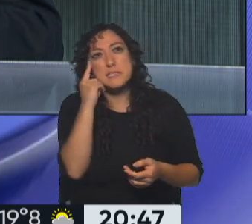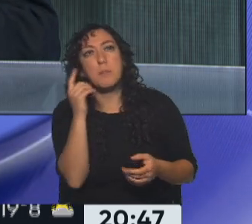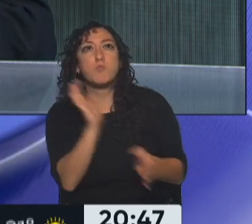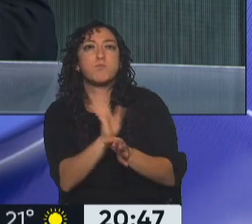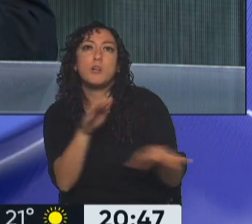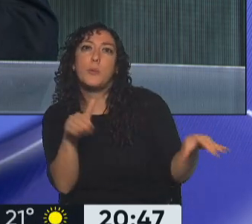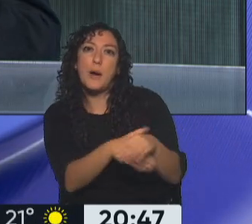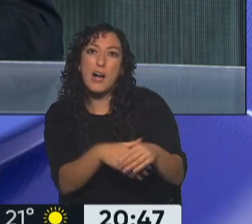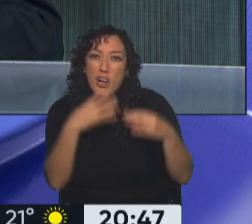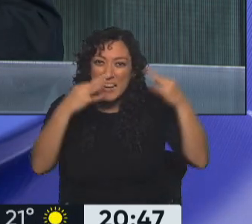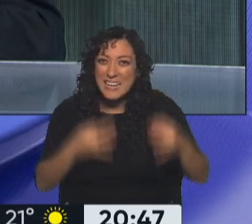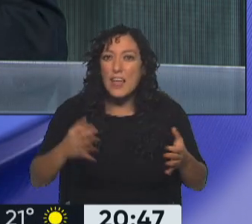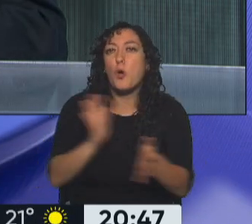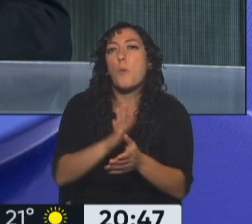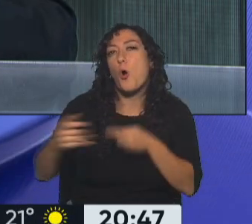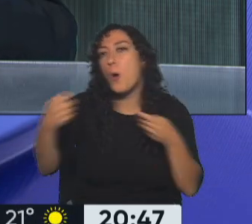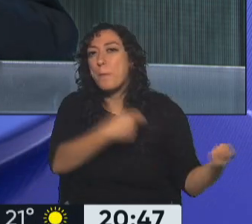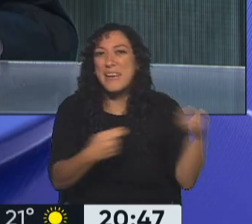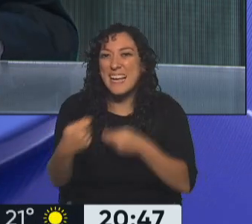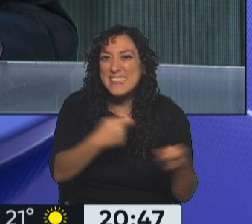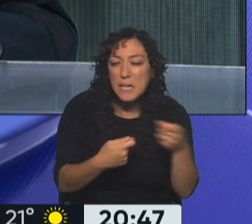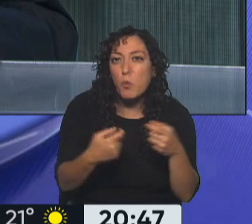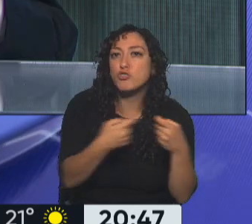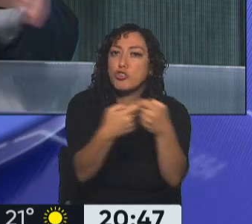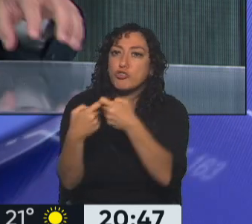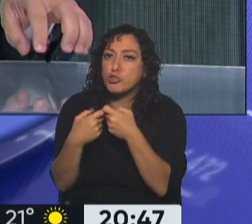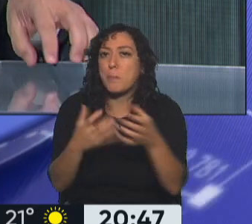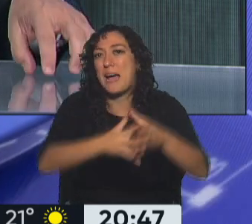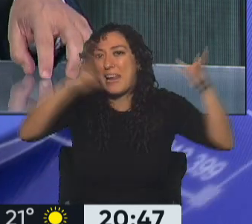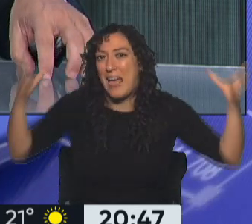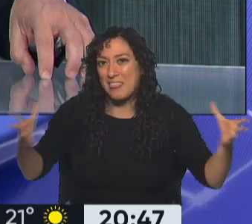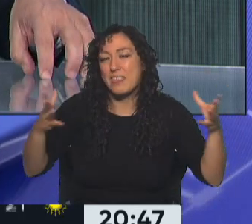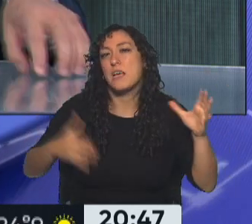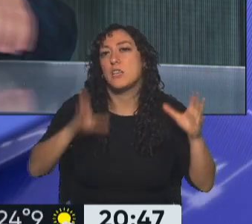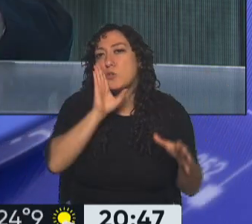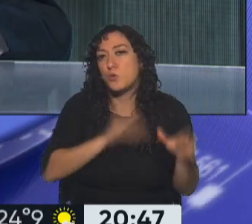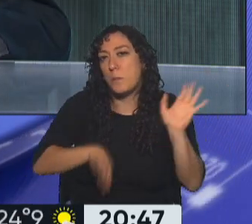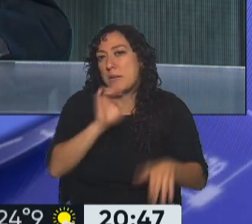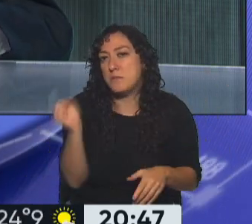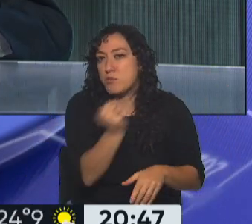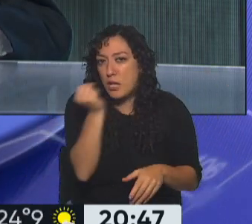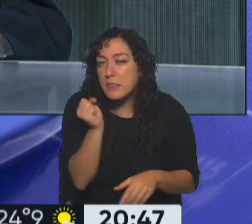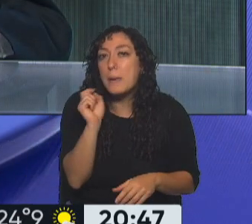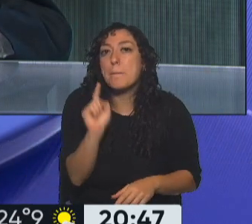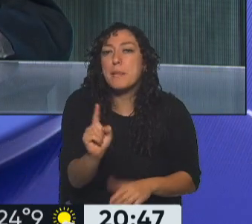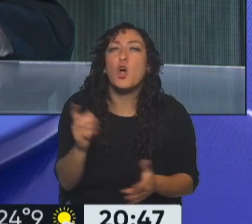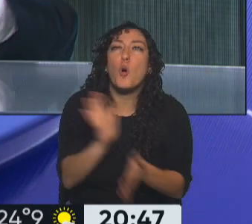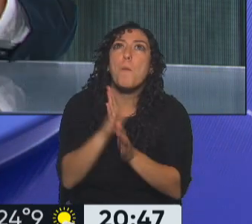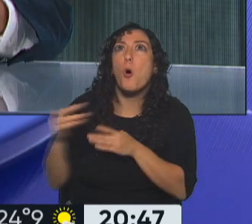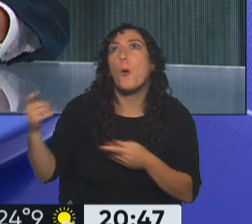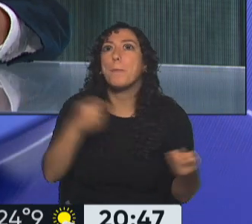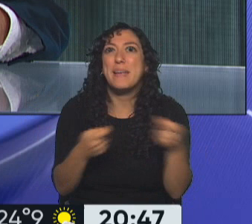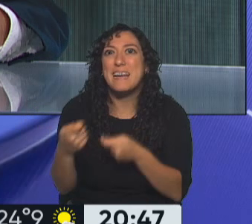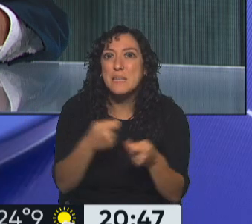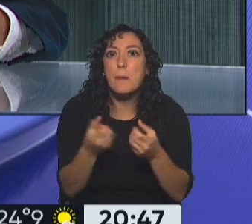y en realidad es una cooperativa con socios muy importantes, el más importante sin duda Estados Unidos, pero digo cooperativa porque